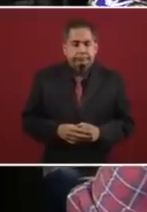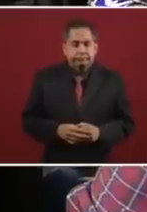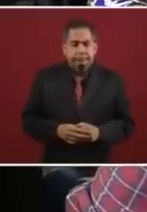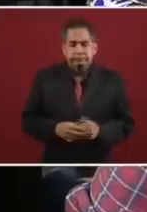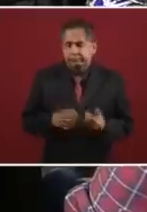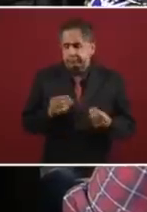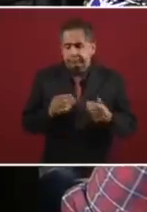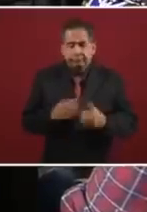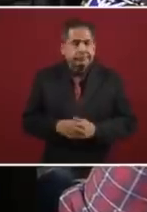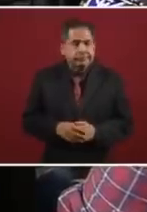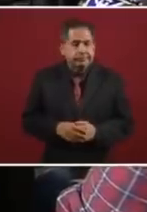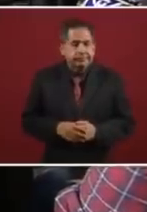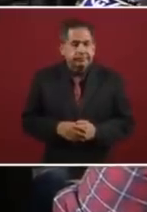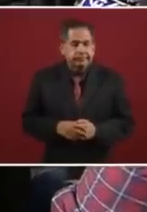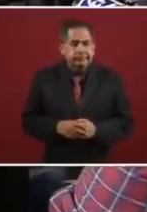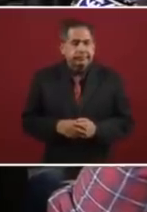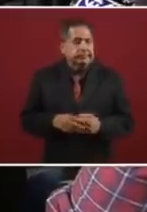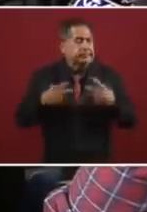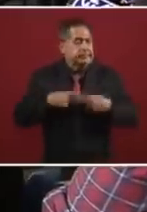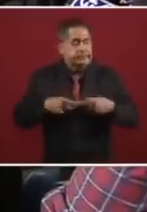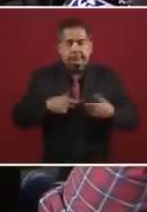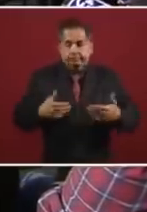muchos ciudadanos